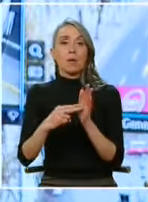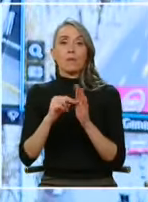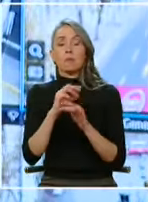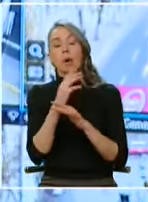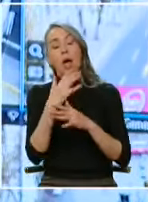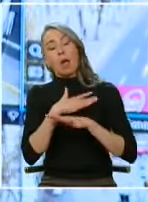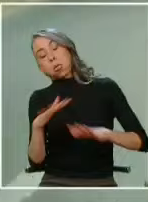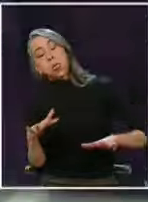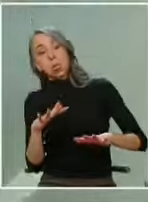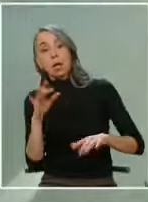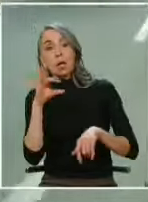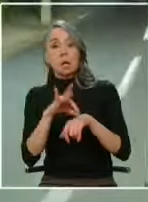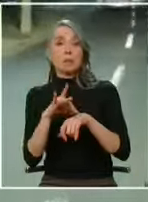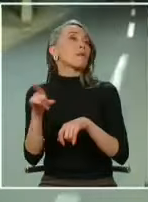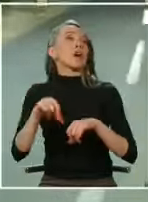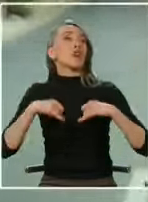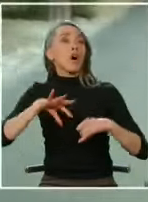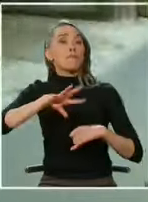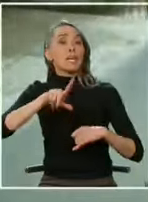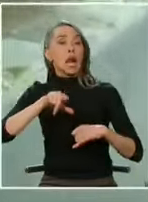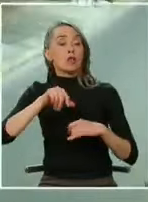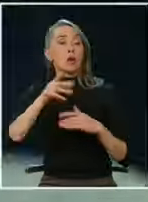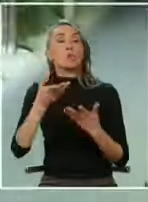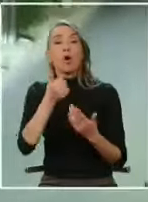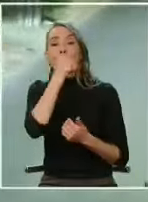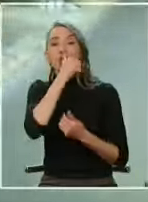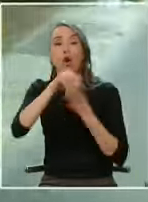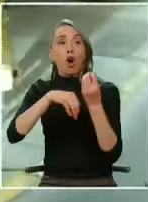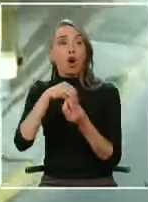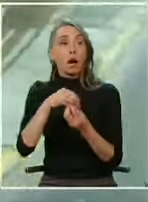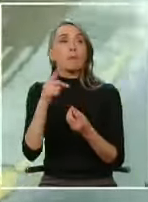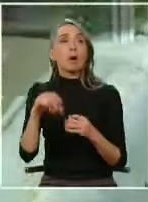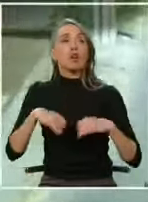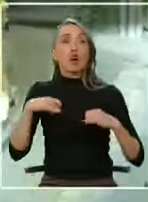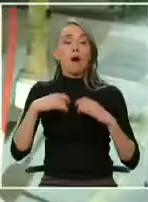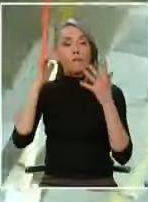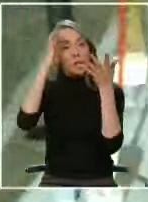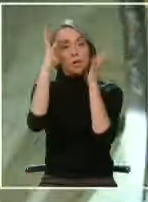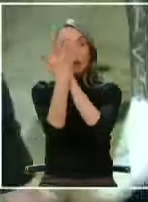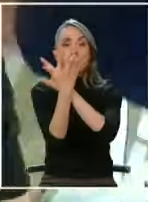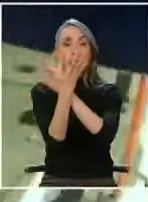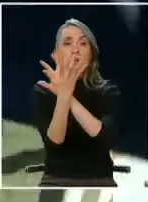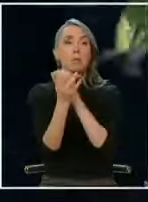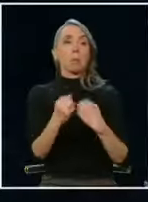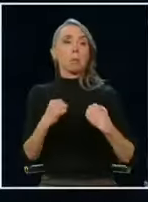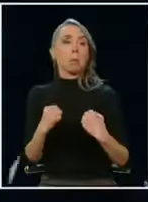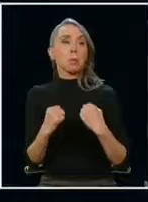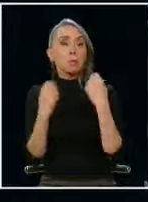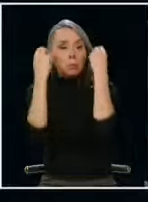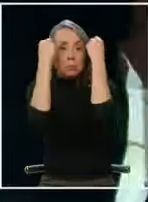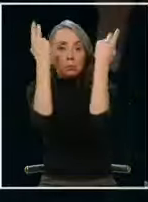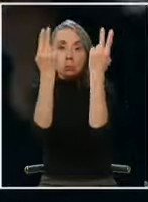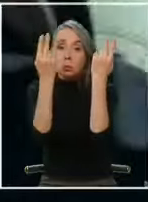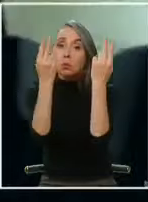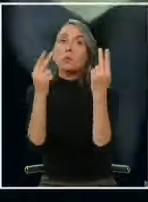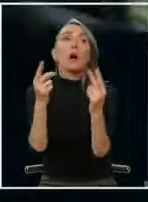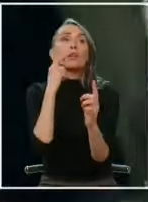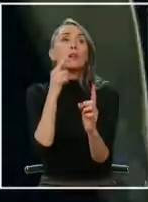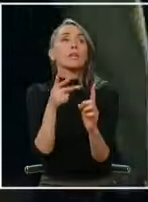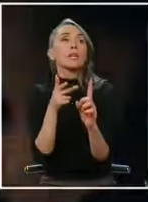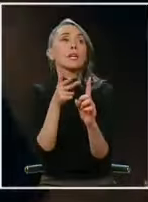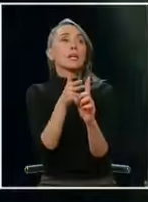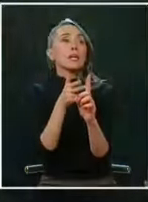salud más o menos grave eso explicaría la vencia de adolescentes como estos captados al momento del